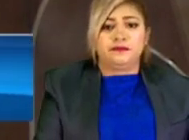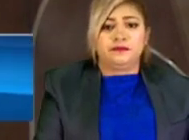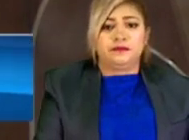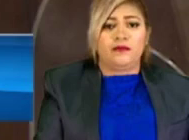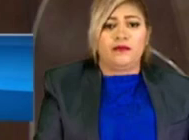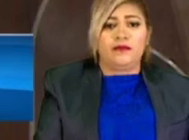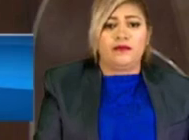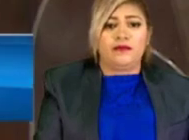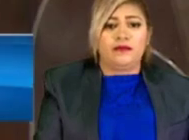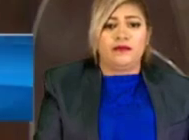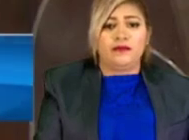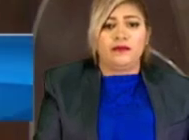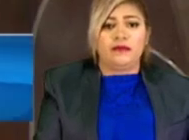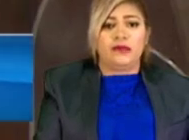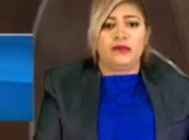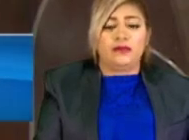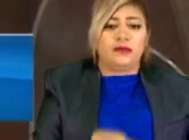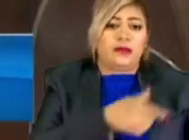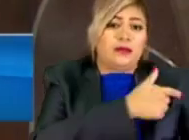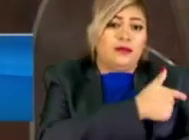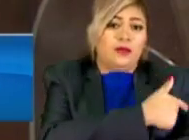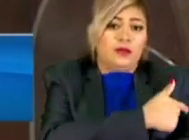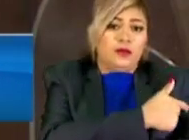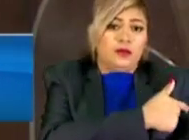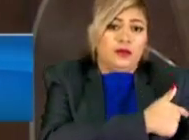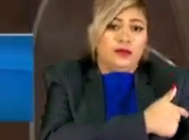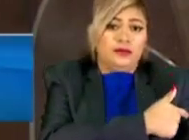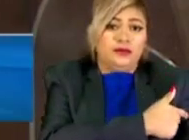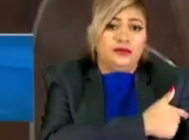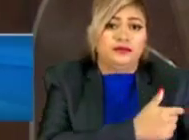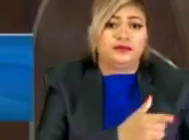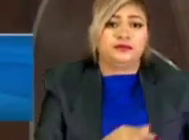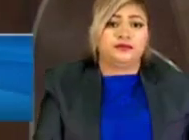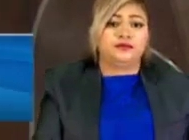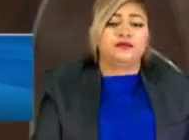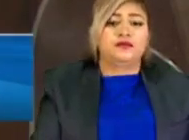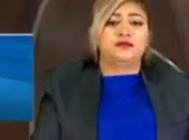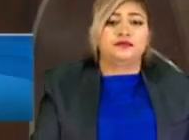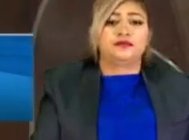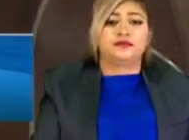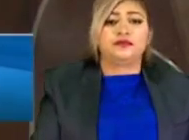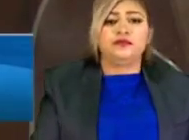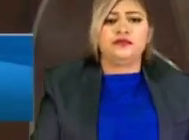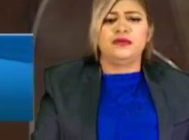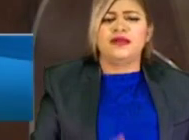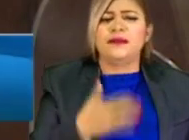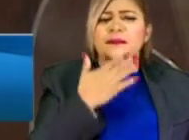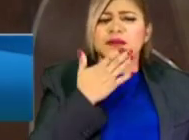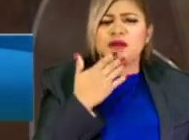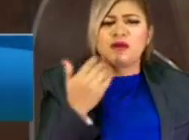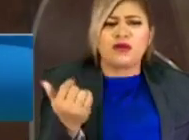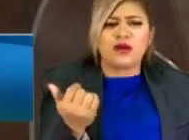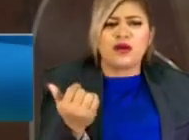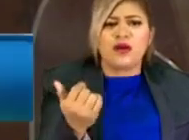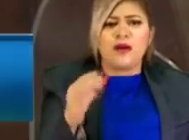aunque el proceso de vacunación de Panamá es uno de los mejores en el mundo,